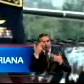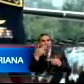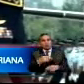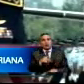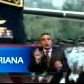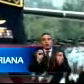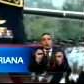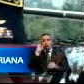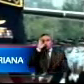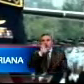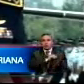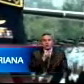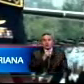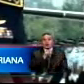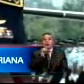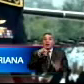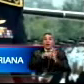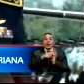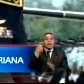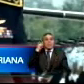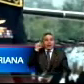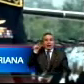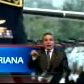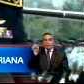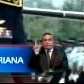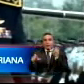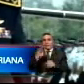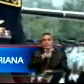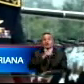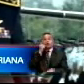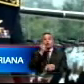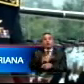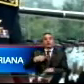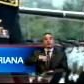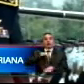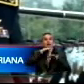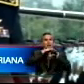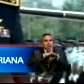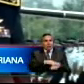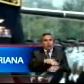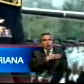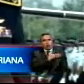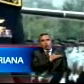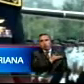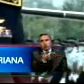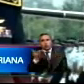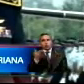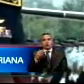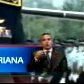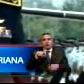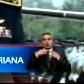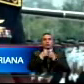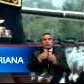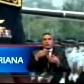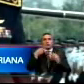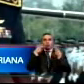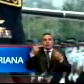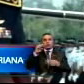o policías. Por eso respaldaremos a toda nuestra fuerza